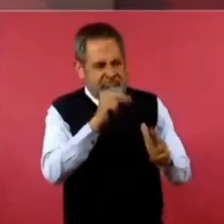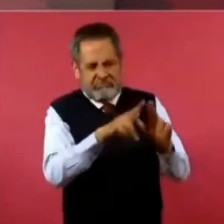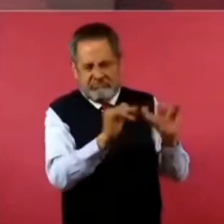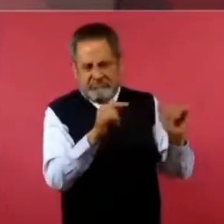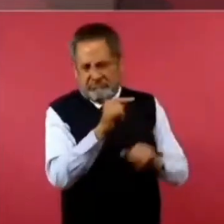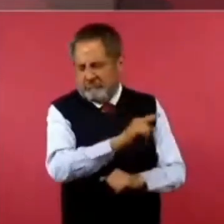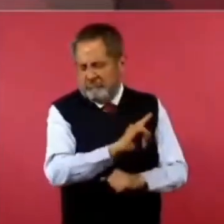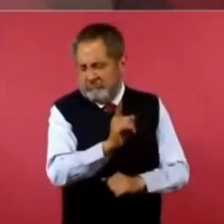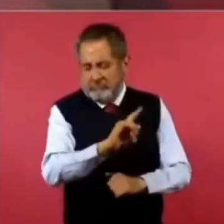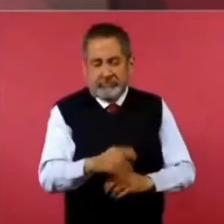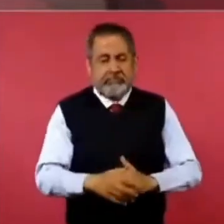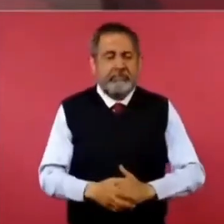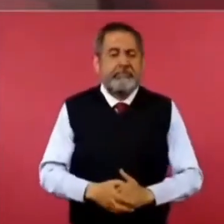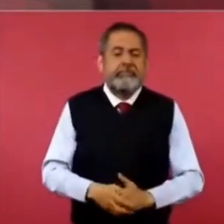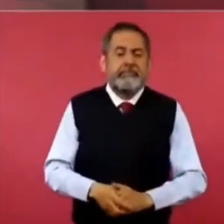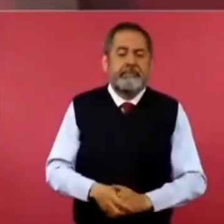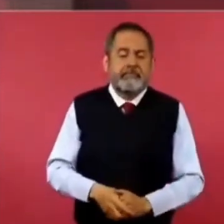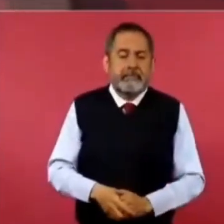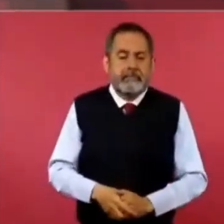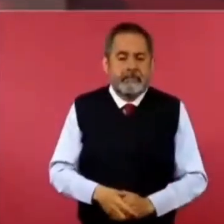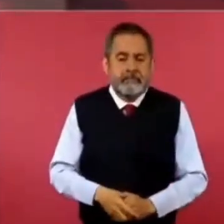O sea,